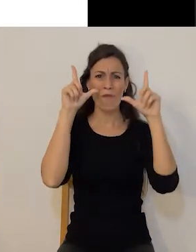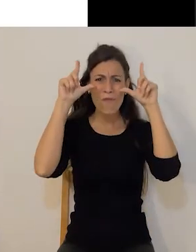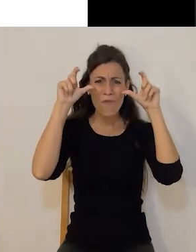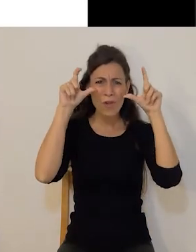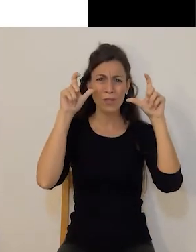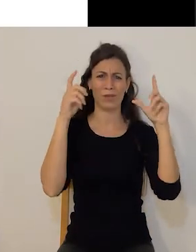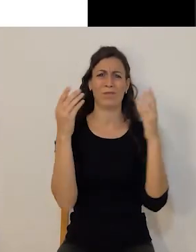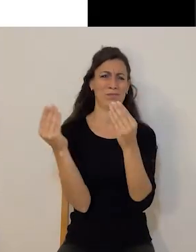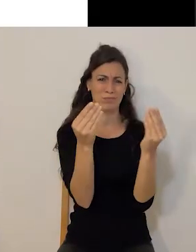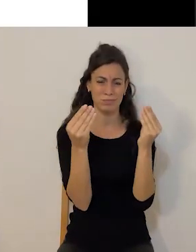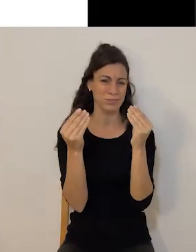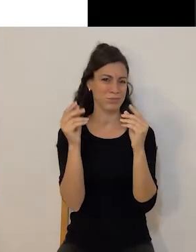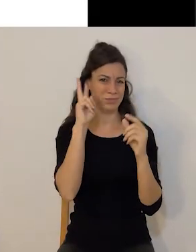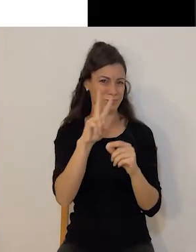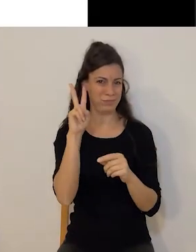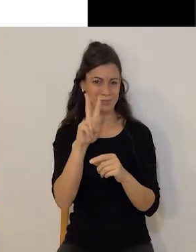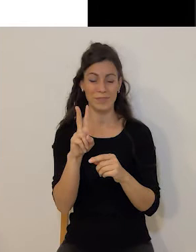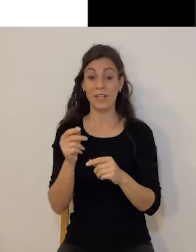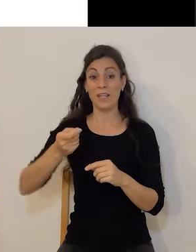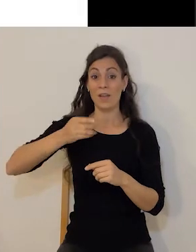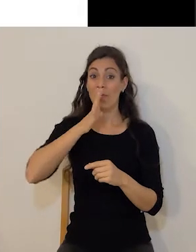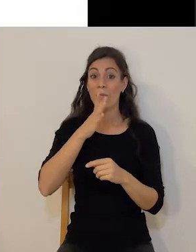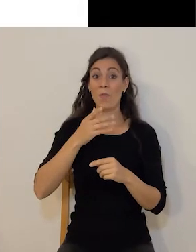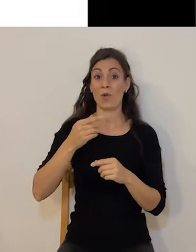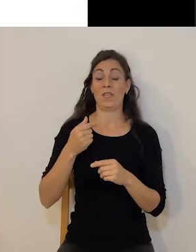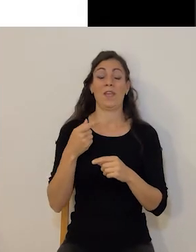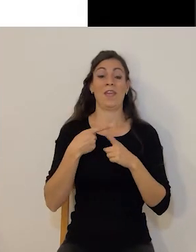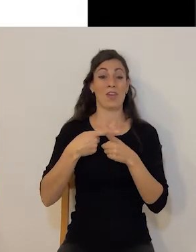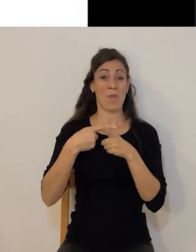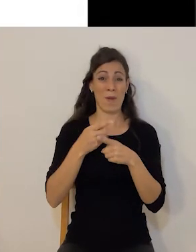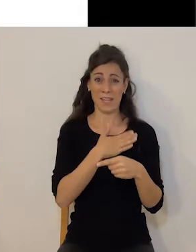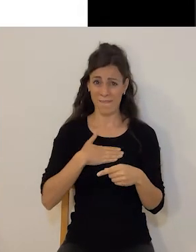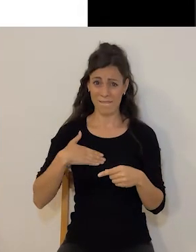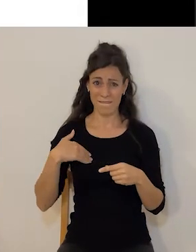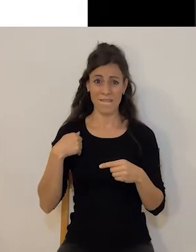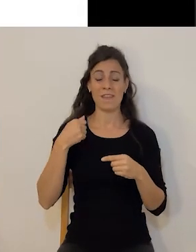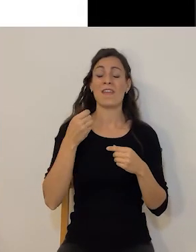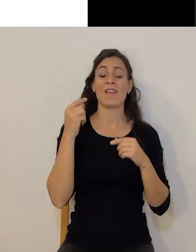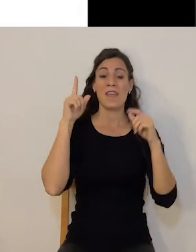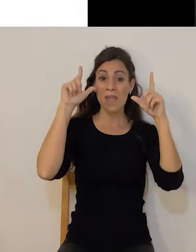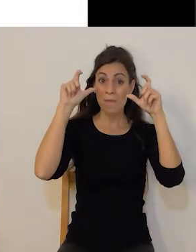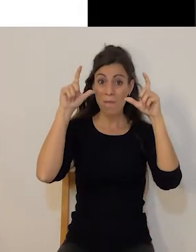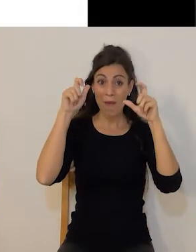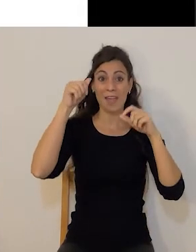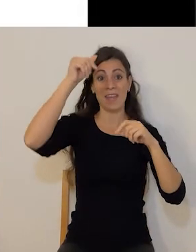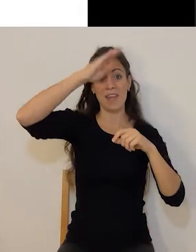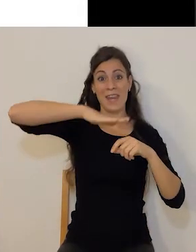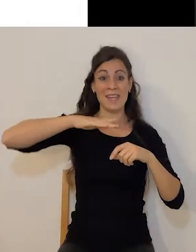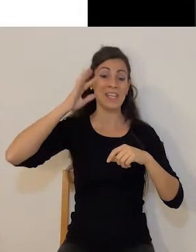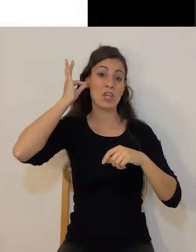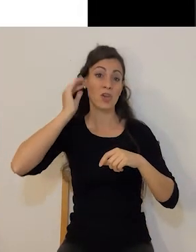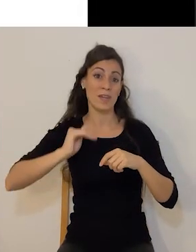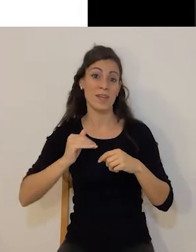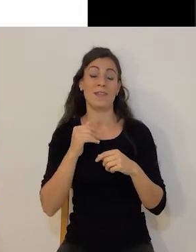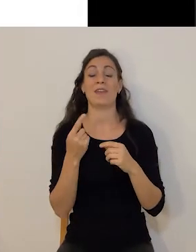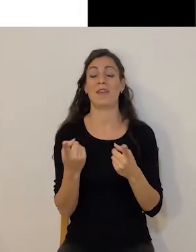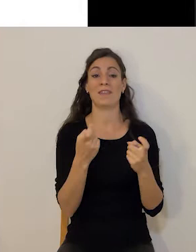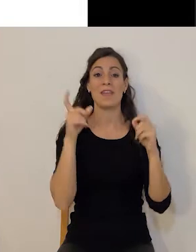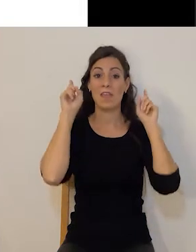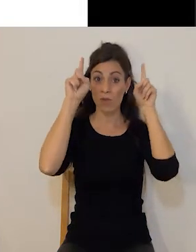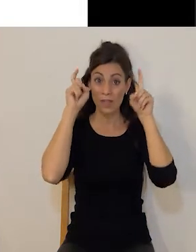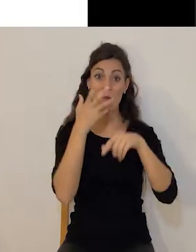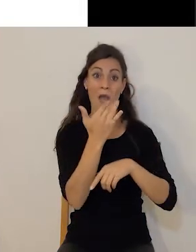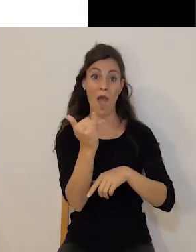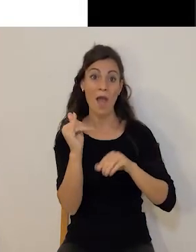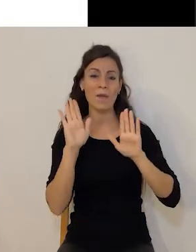porque queremos compartir pues muchas imágenes de niños y niñas que realmente pues tienen necesidades educativas, pero que